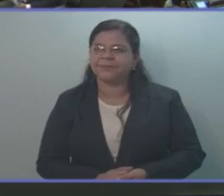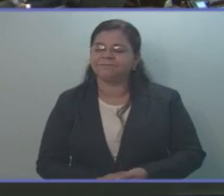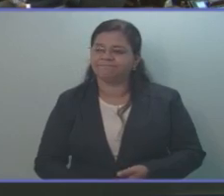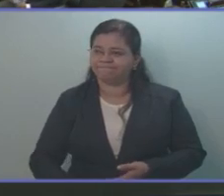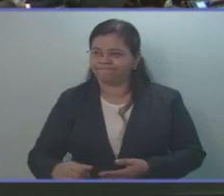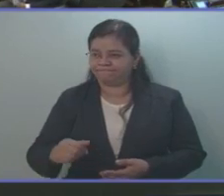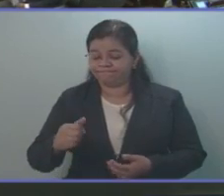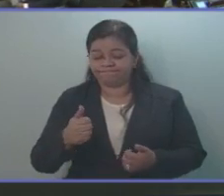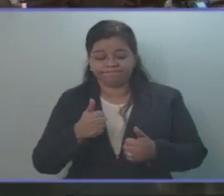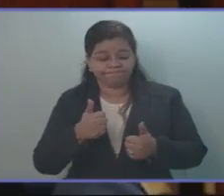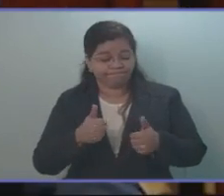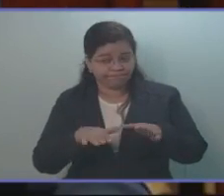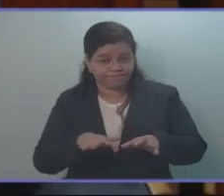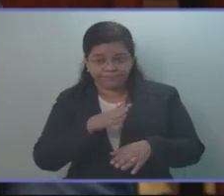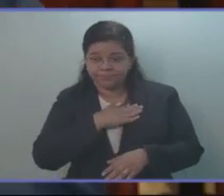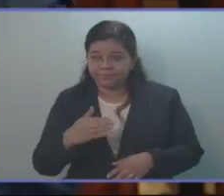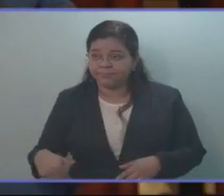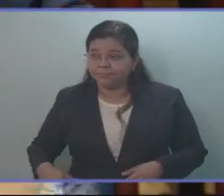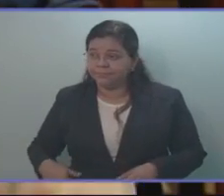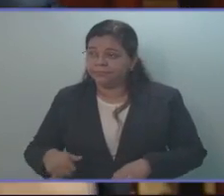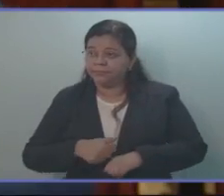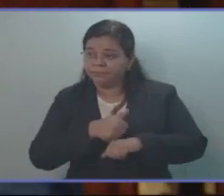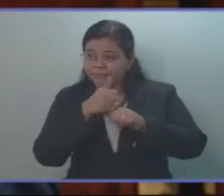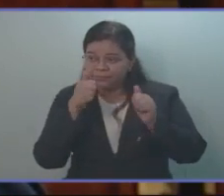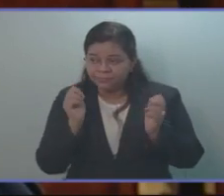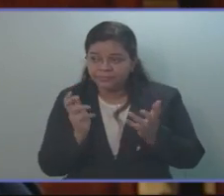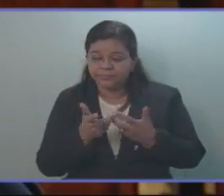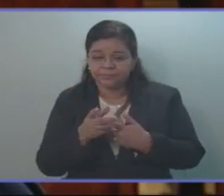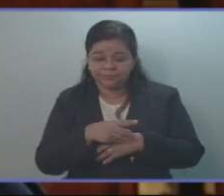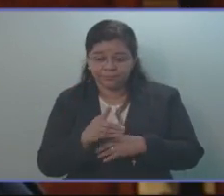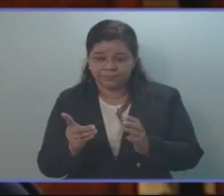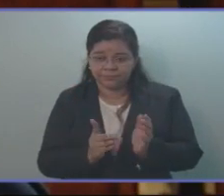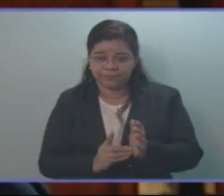Hola, hola. Bueno, gracias, señor presidente. Buenos días, colegas diputados.